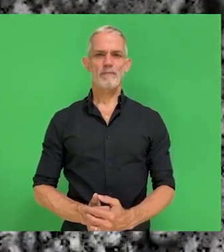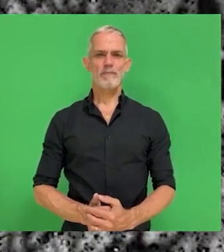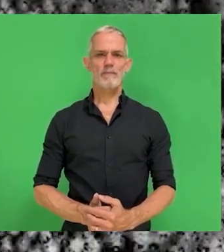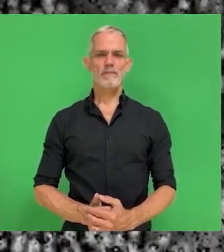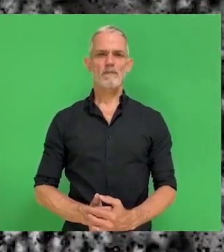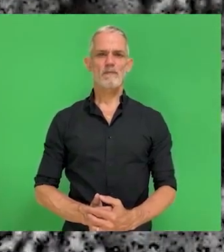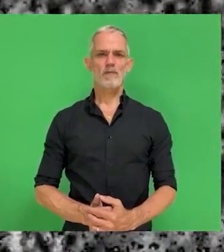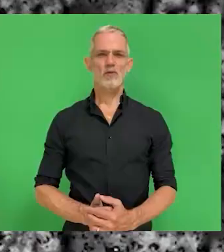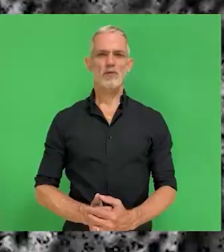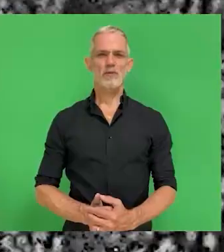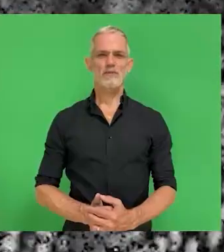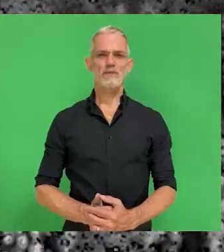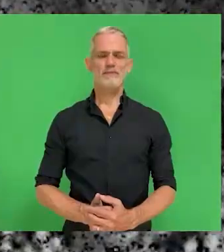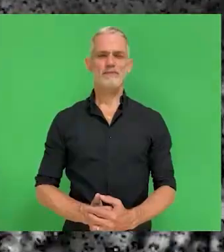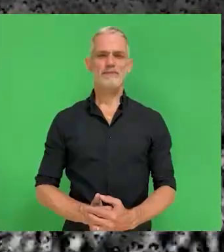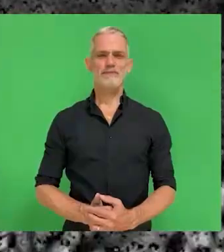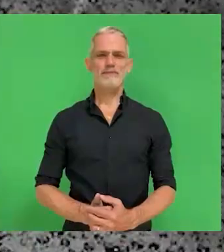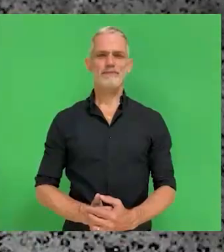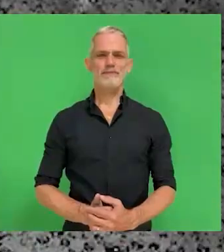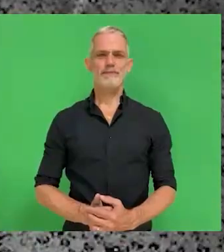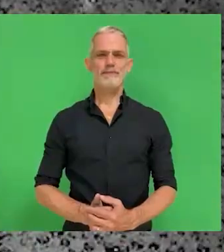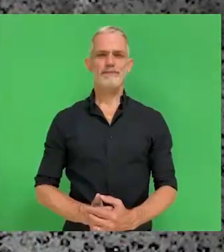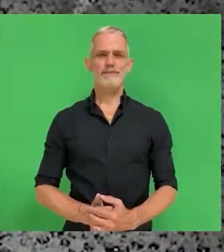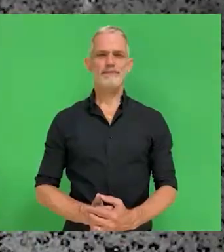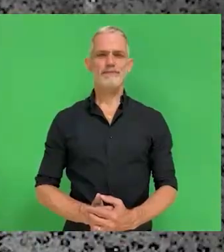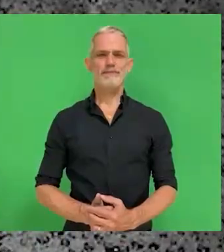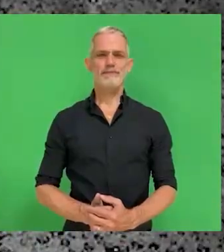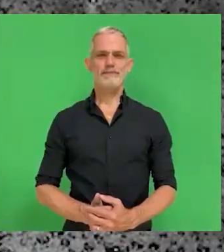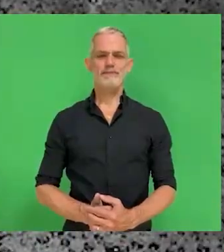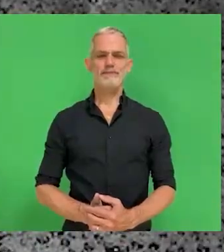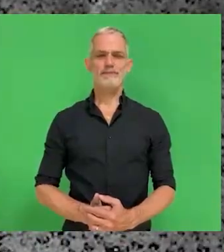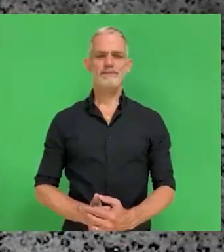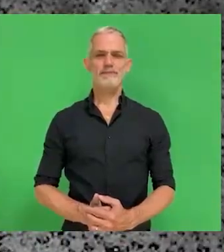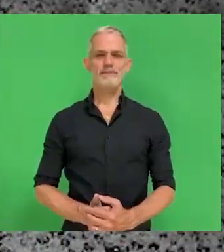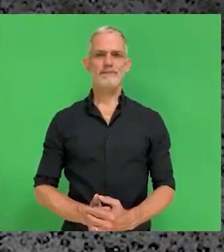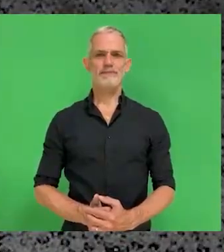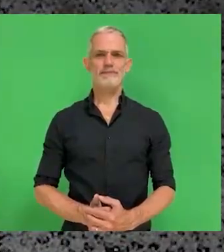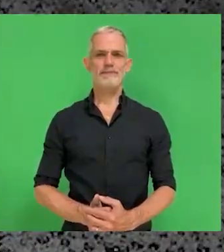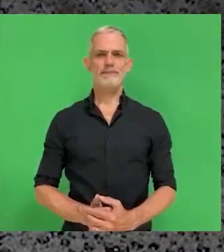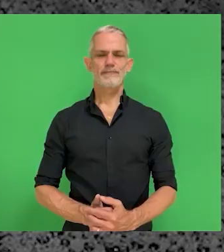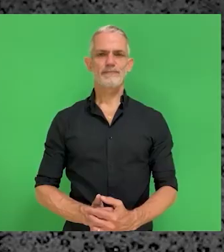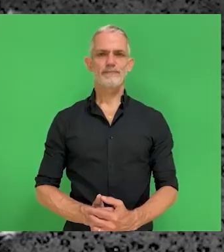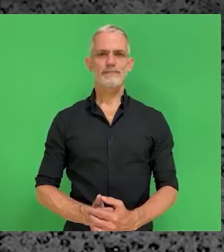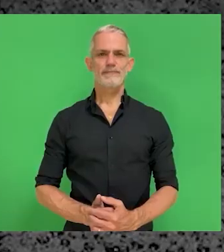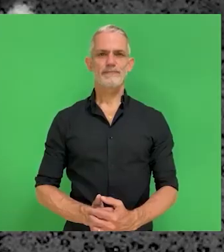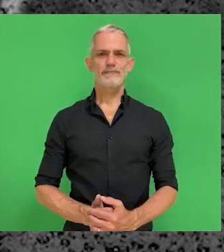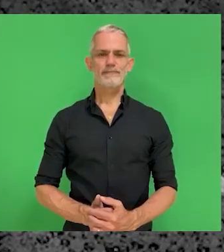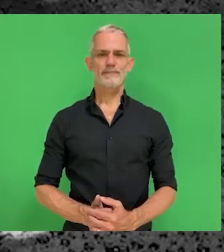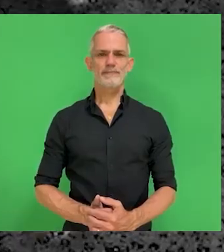Filmación en blanco y negro de un desfile militar. Hay mucho público a ambos lados de la calle.